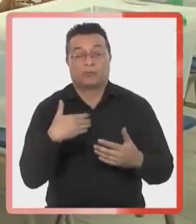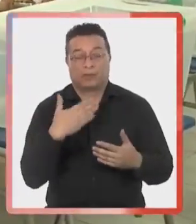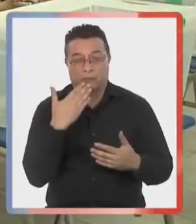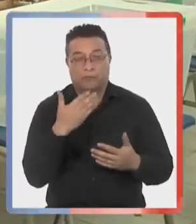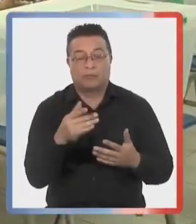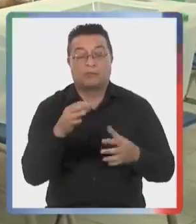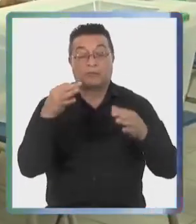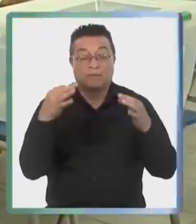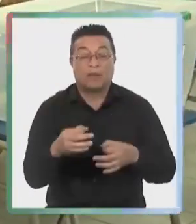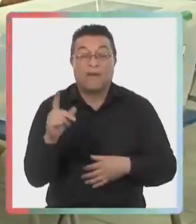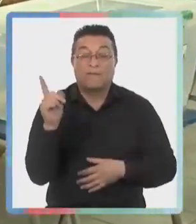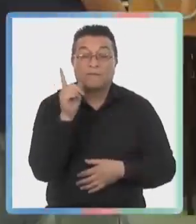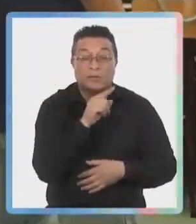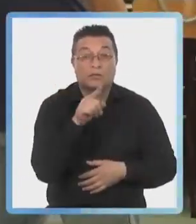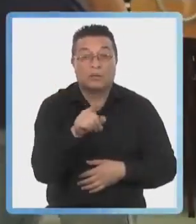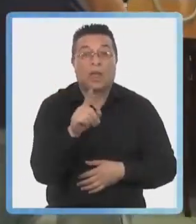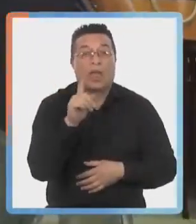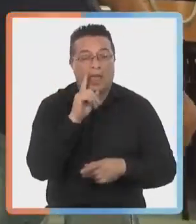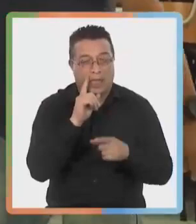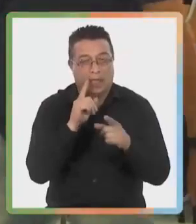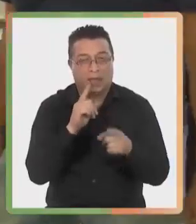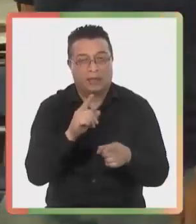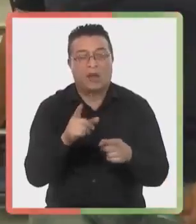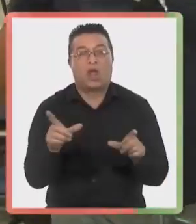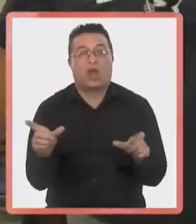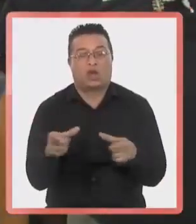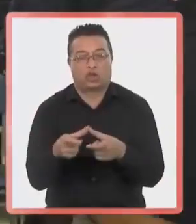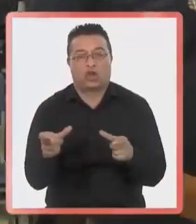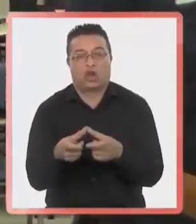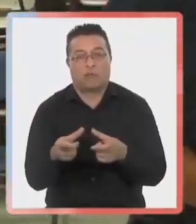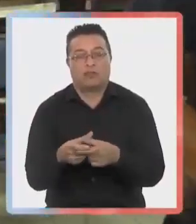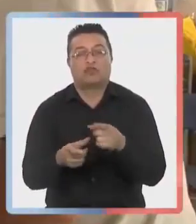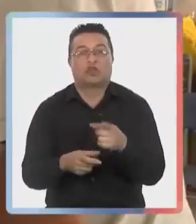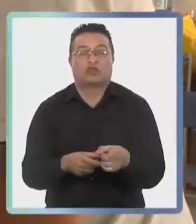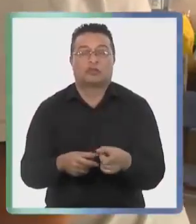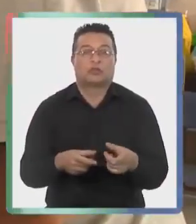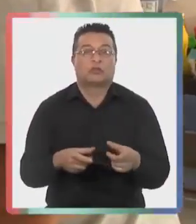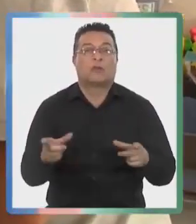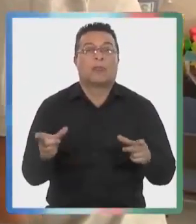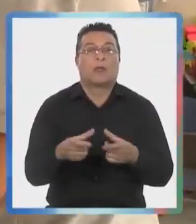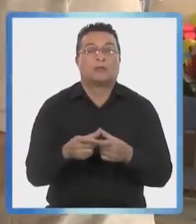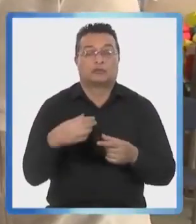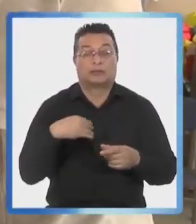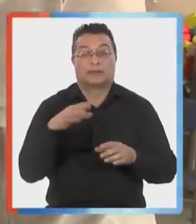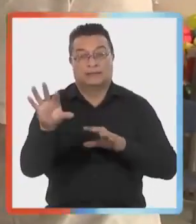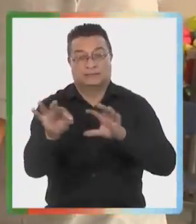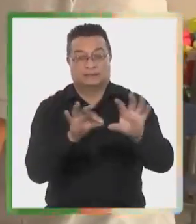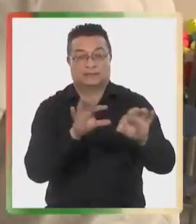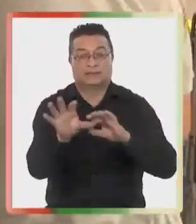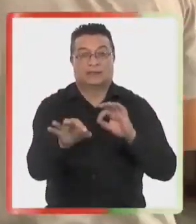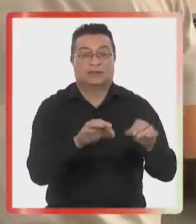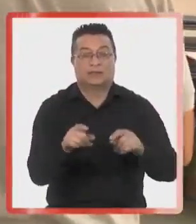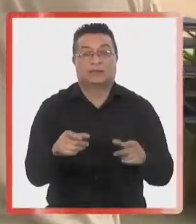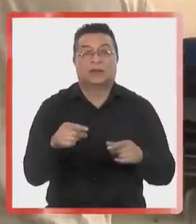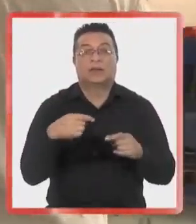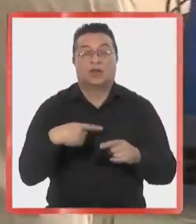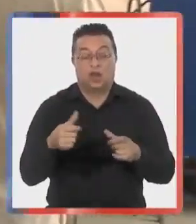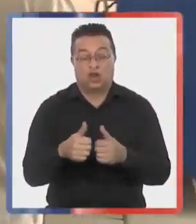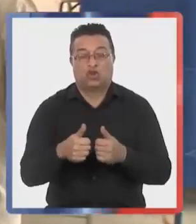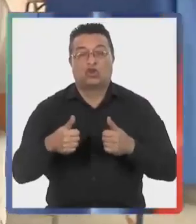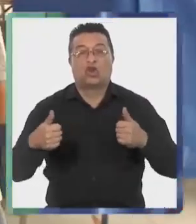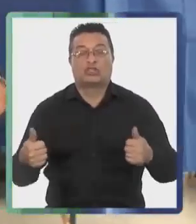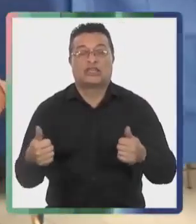la versión definitiva la va a tener la comisión, digamos, que vamos a elegir, digamos,